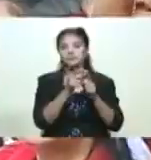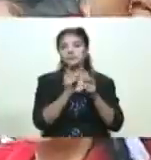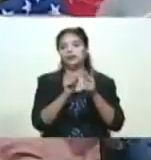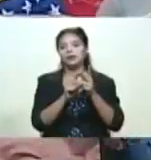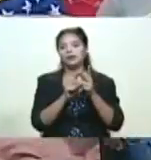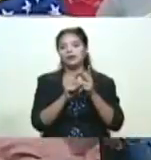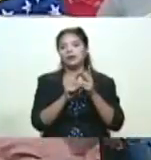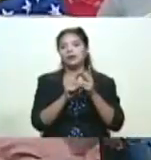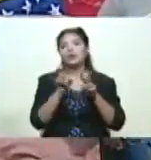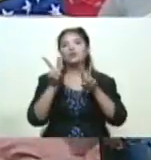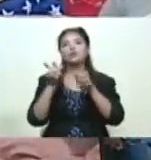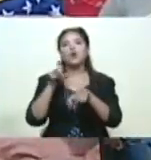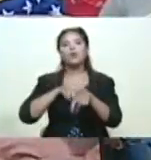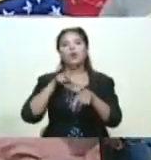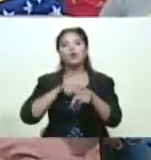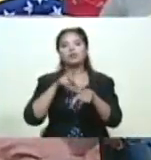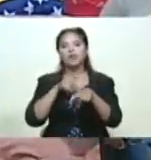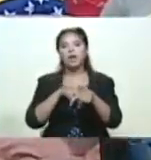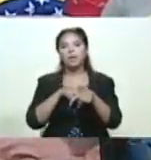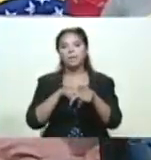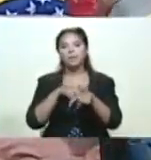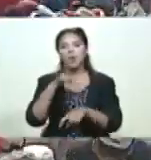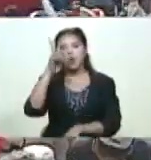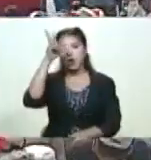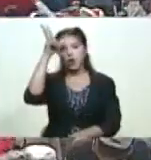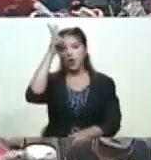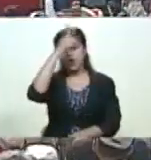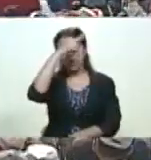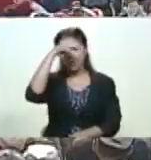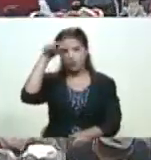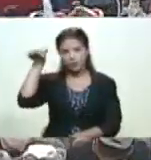Un Nuevo Tiempo de Manuel Rosales,